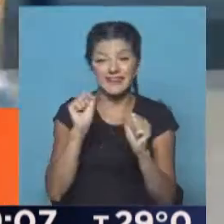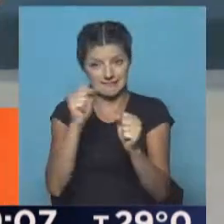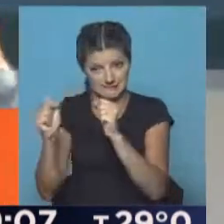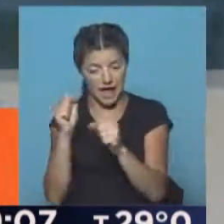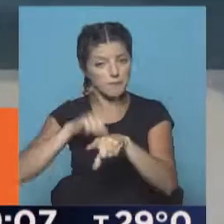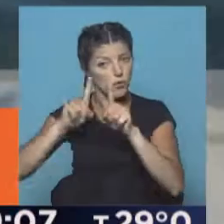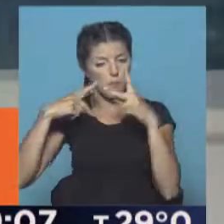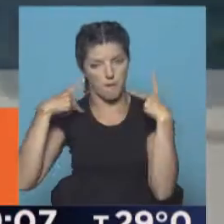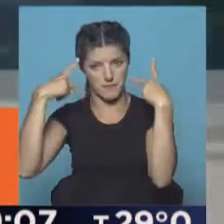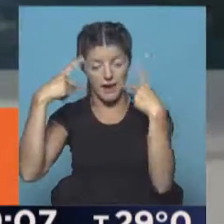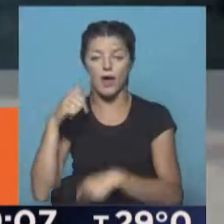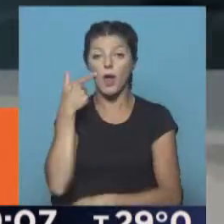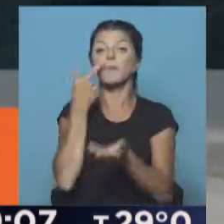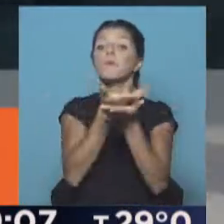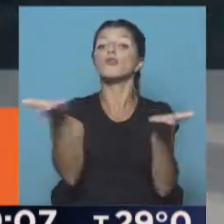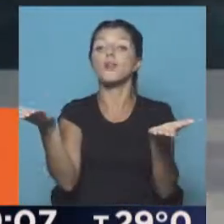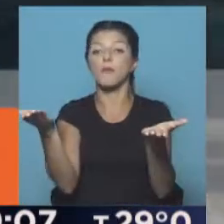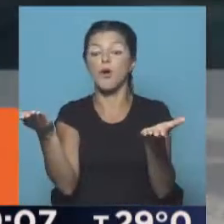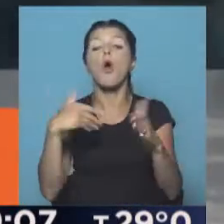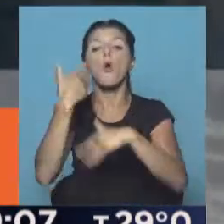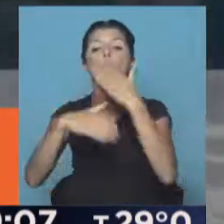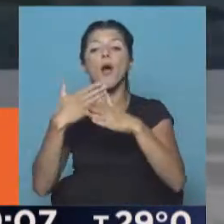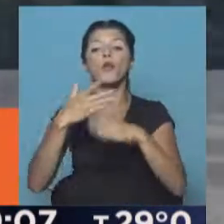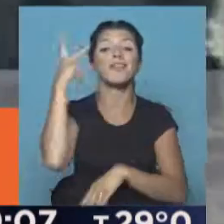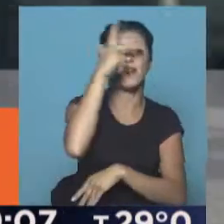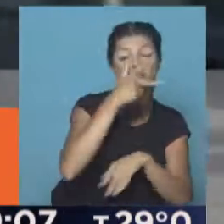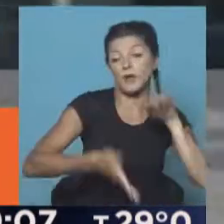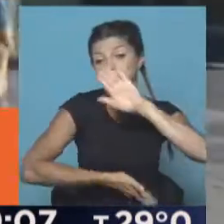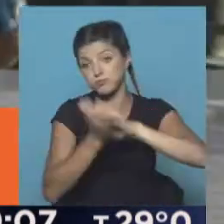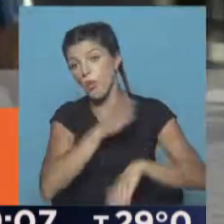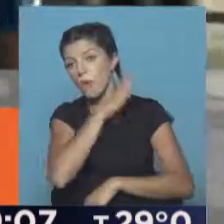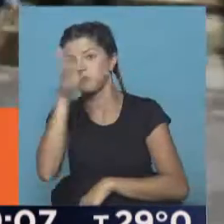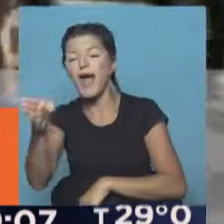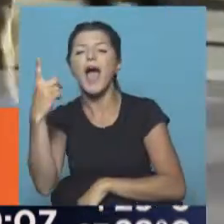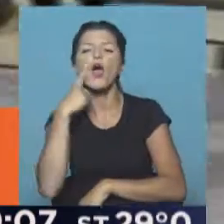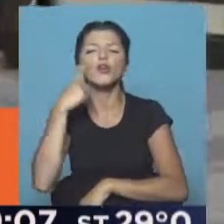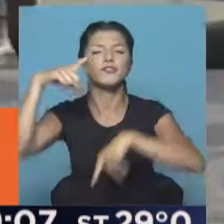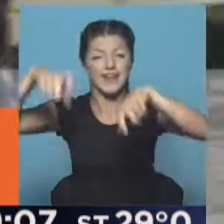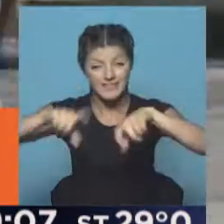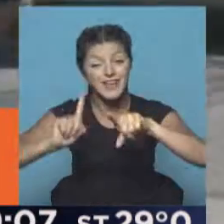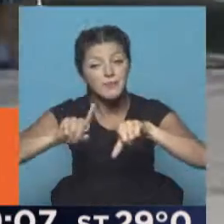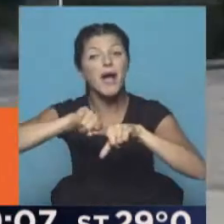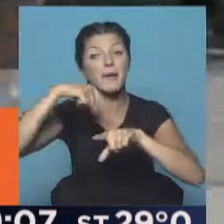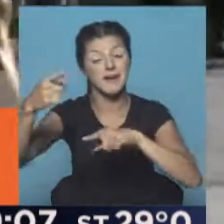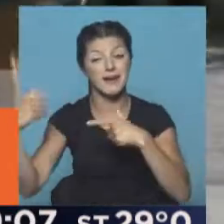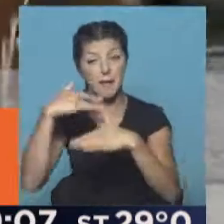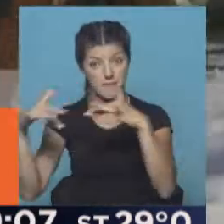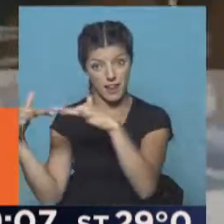es la salida de los jugadores del hotel rumbo al reconocimiento del estadio, allí donde mañana la